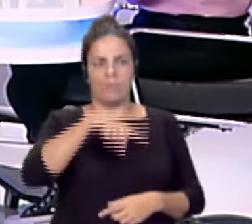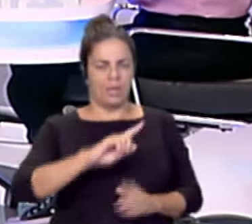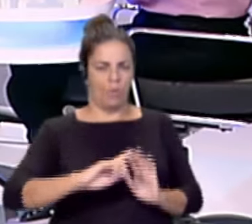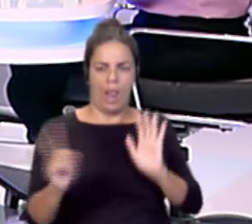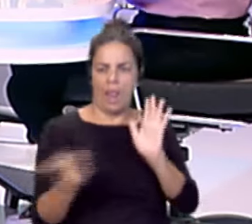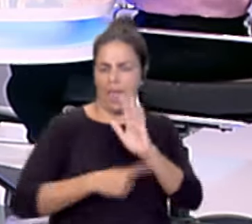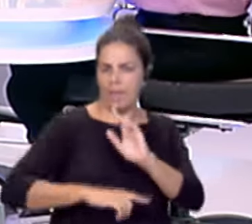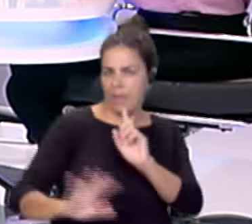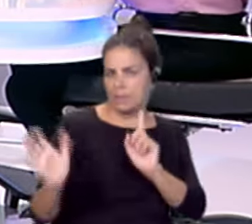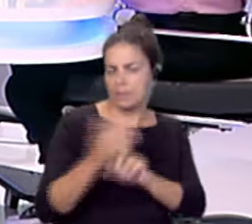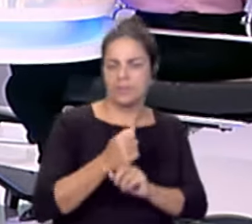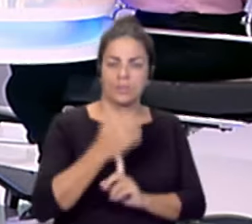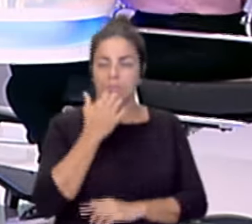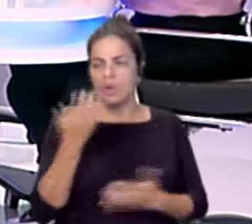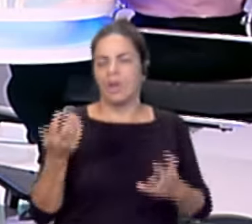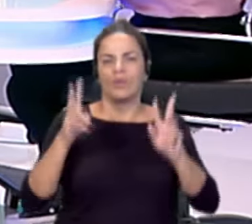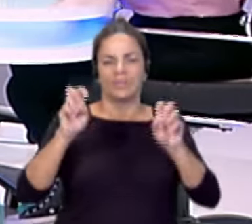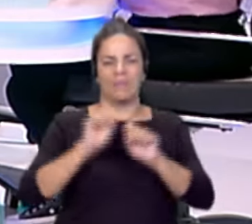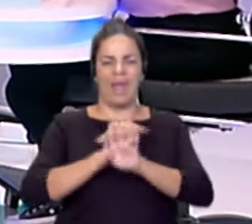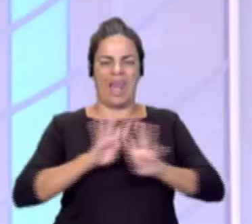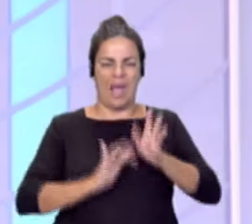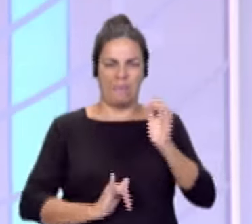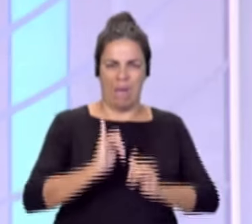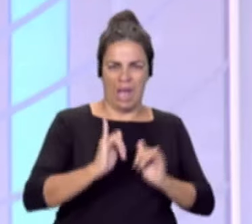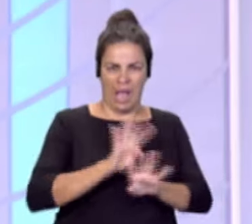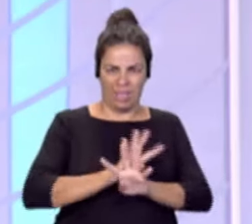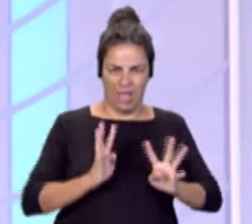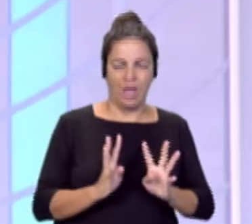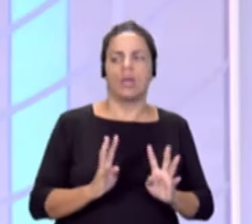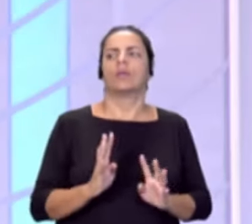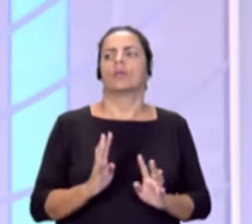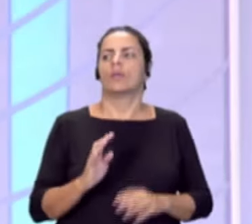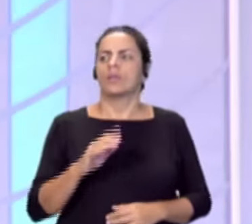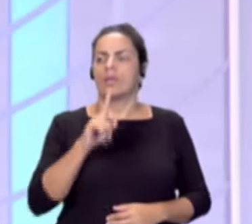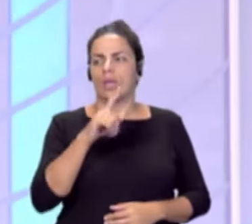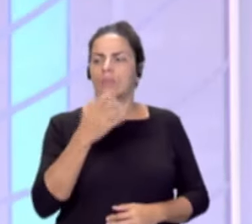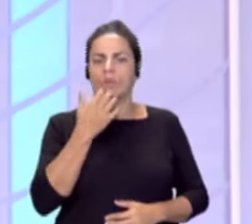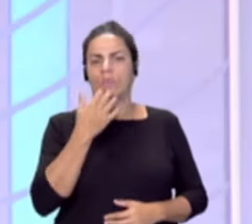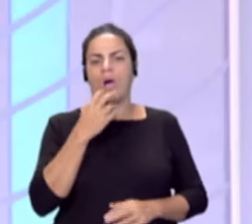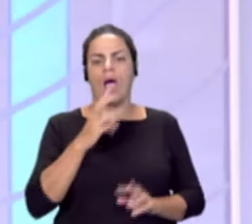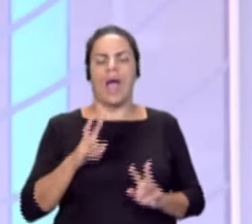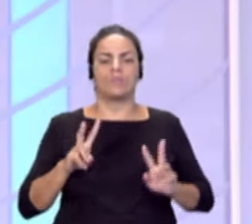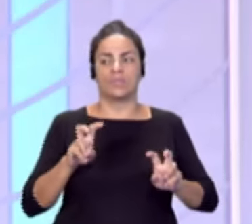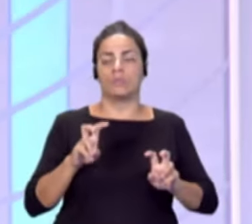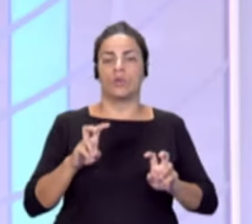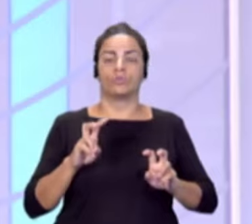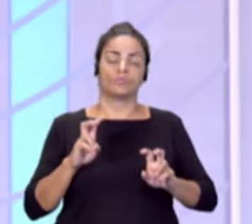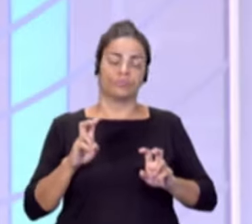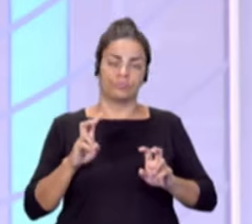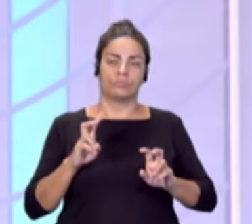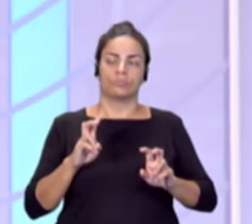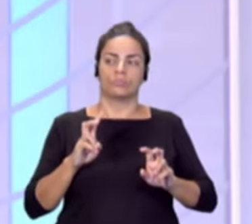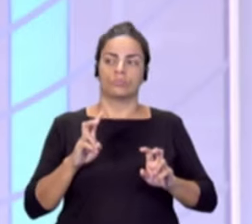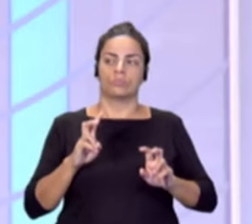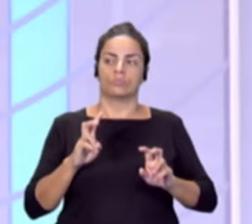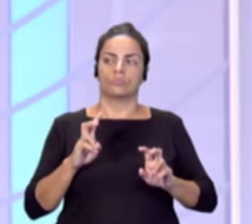ha conseguido leyes como con el tema de la manada y todo esto, que al principio la penetración era solo de